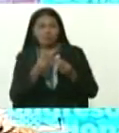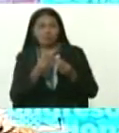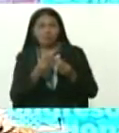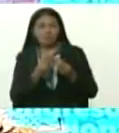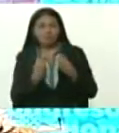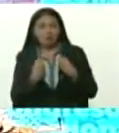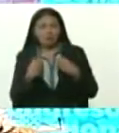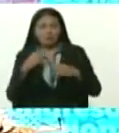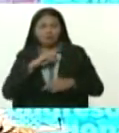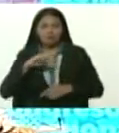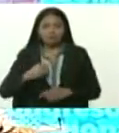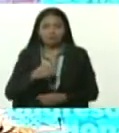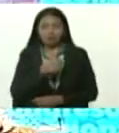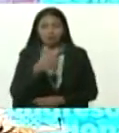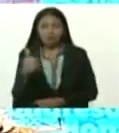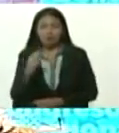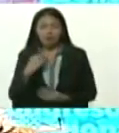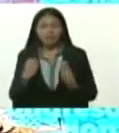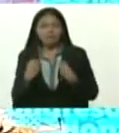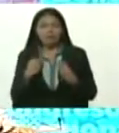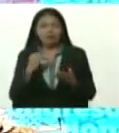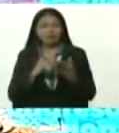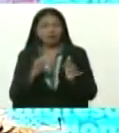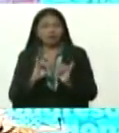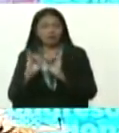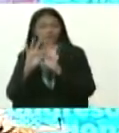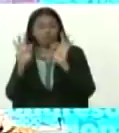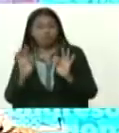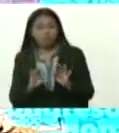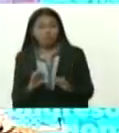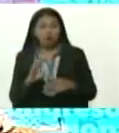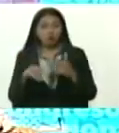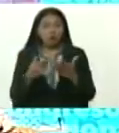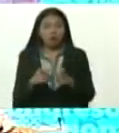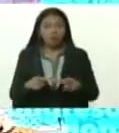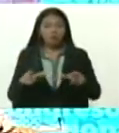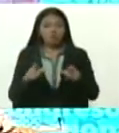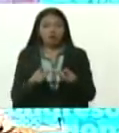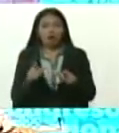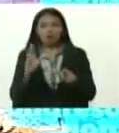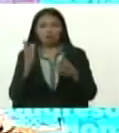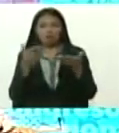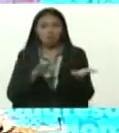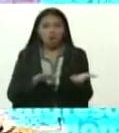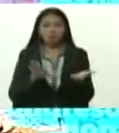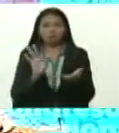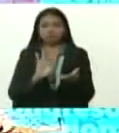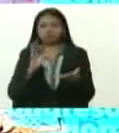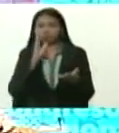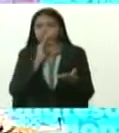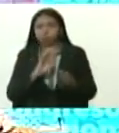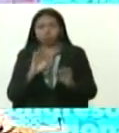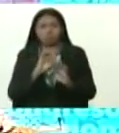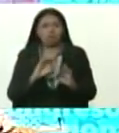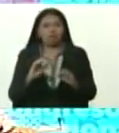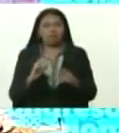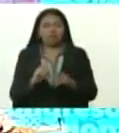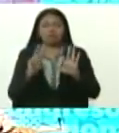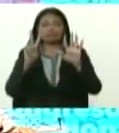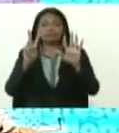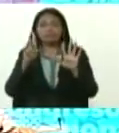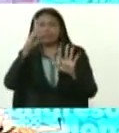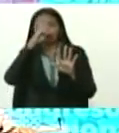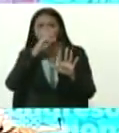vida y por todas las vidas que le tocan a él. Ahora está en la inmortalidad. Fíjense ustedes, hace